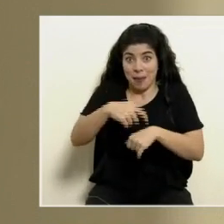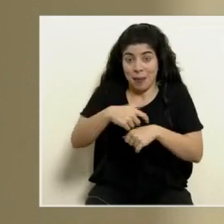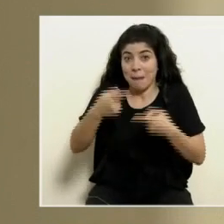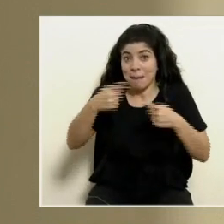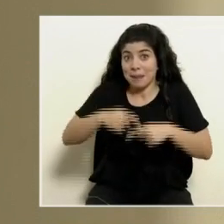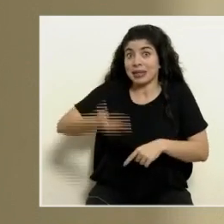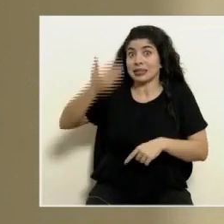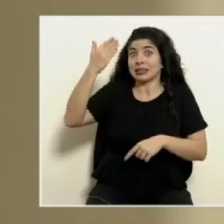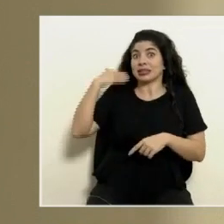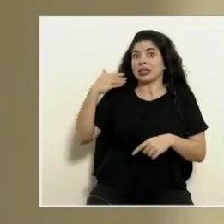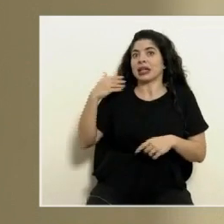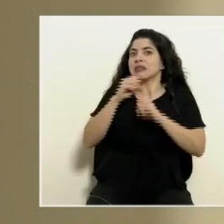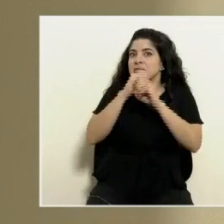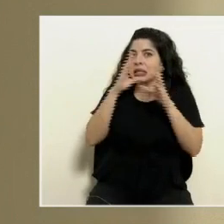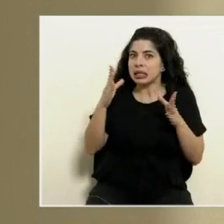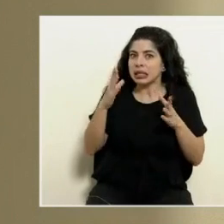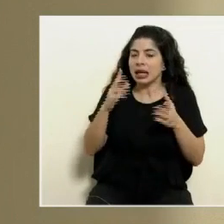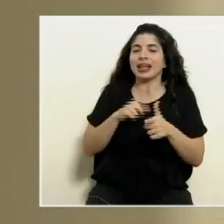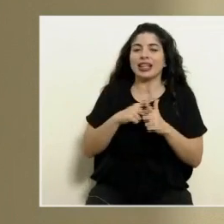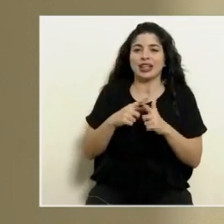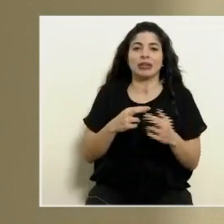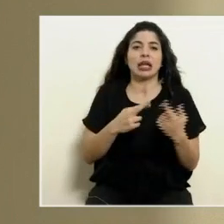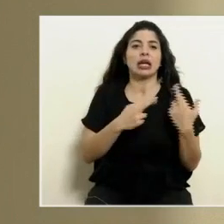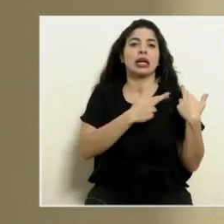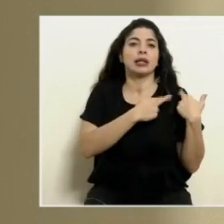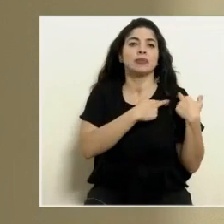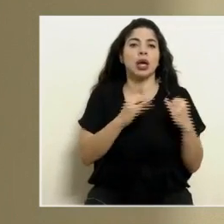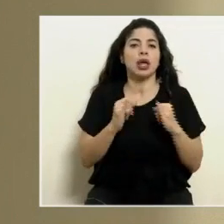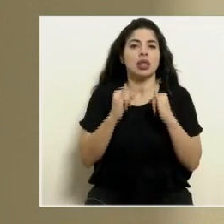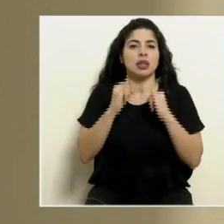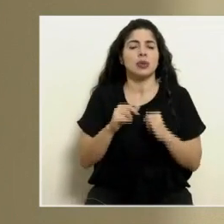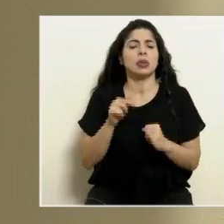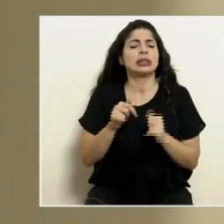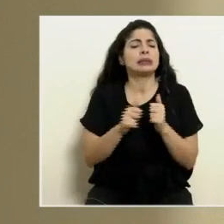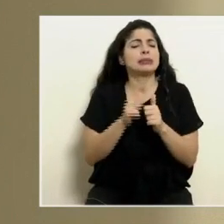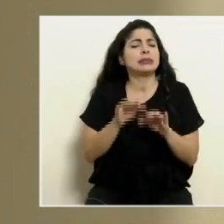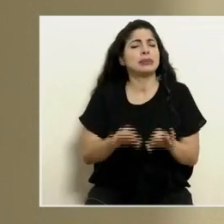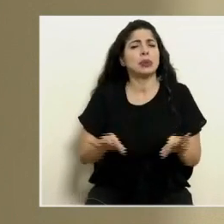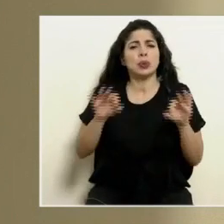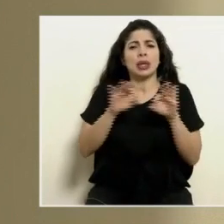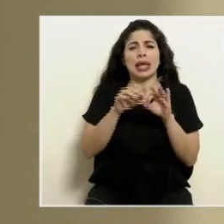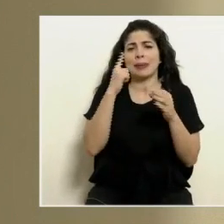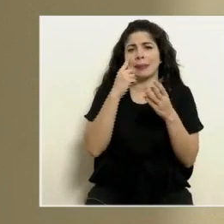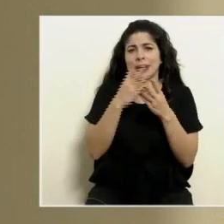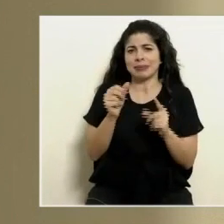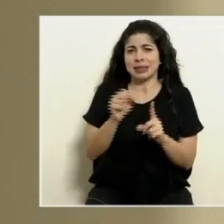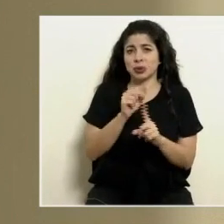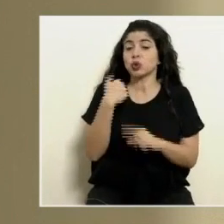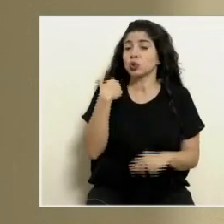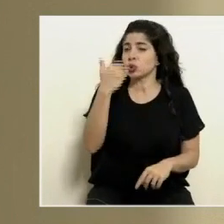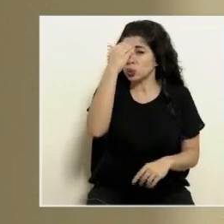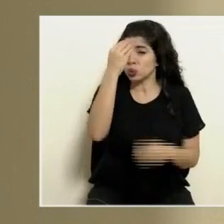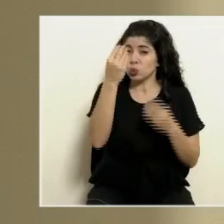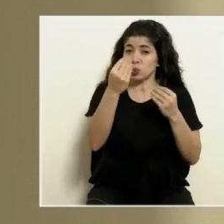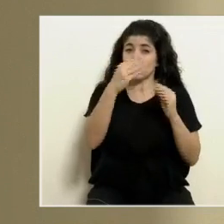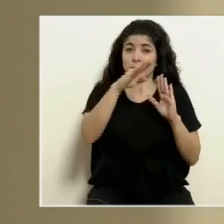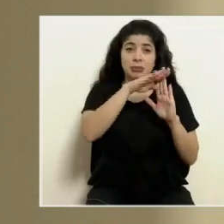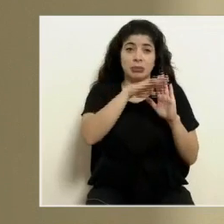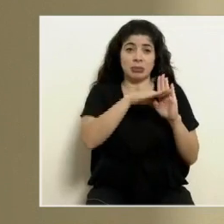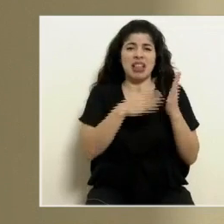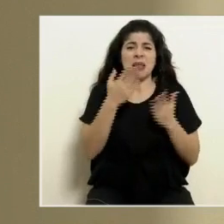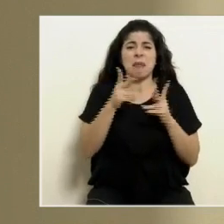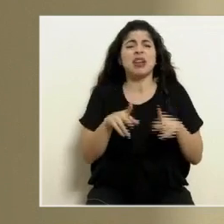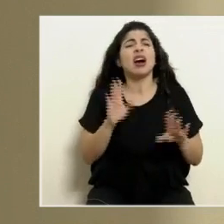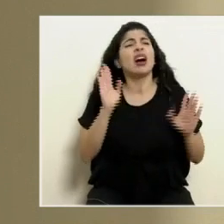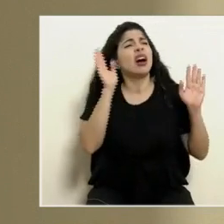Siempre sigue siendo la responsabilidad individual la clave para poder salir de esto. Y yo sé que muchas de esas medidas, que tal vez algunos dicen,